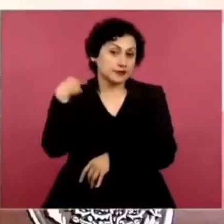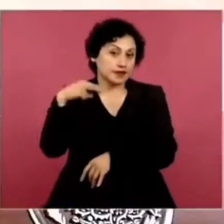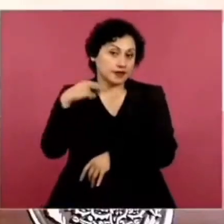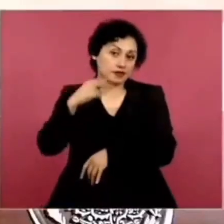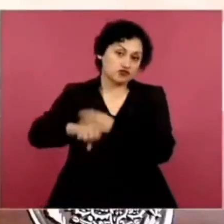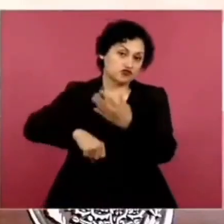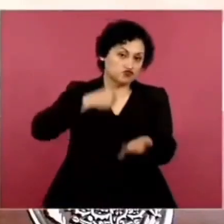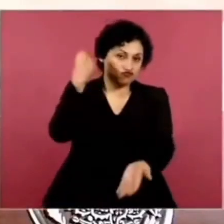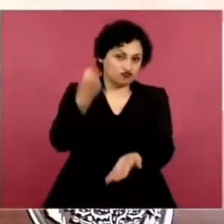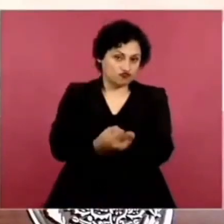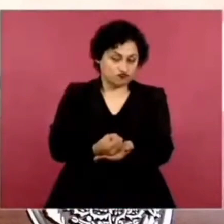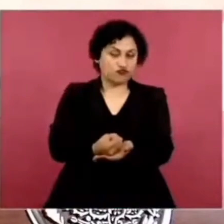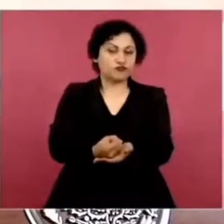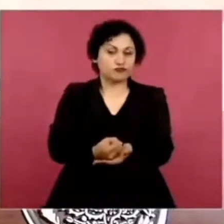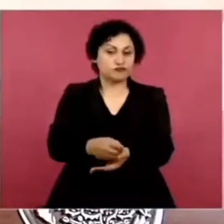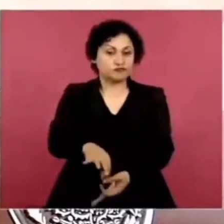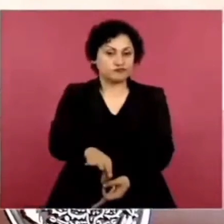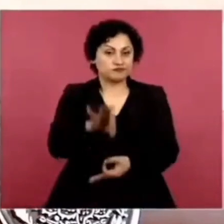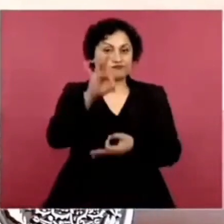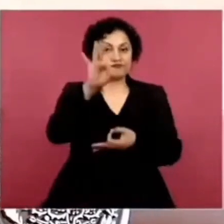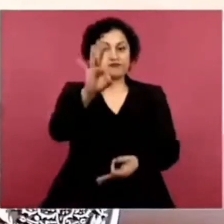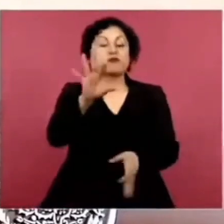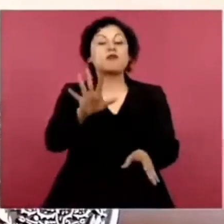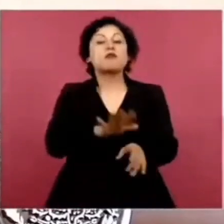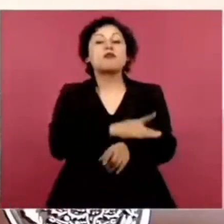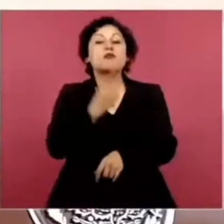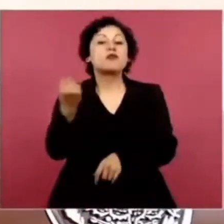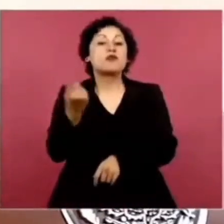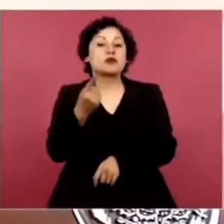porque Zapata estaba exigiendo